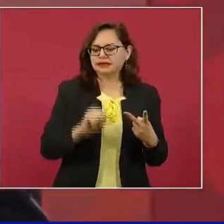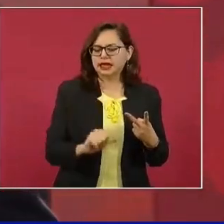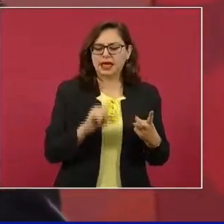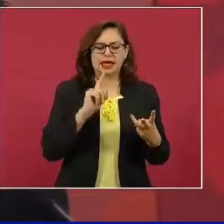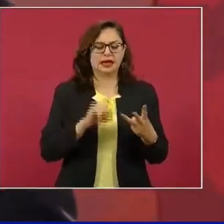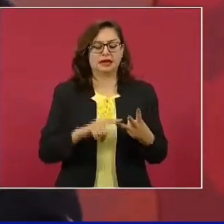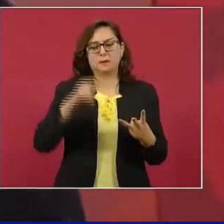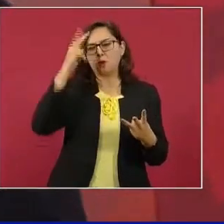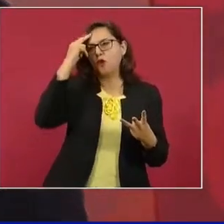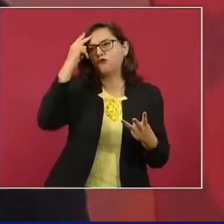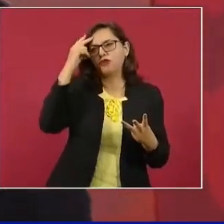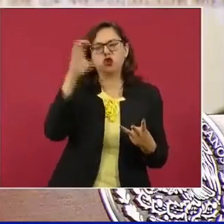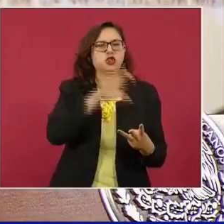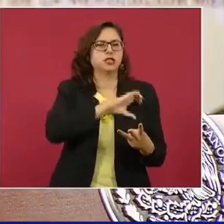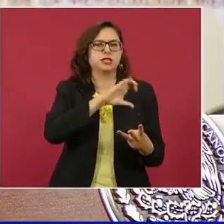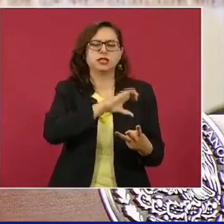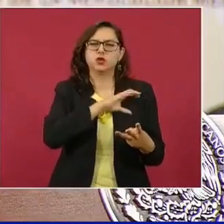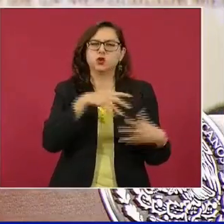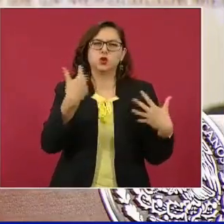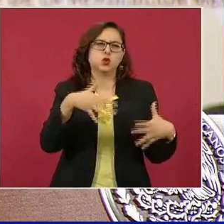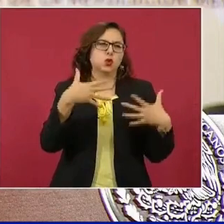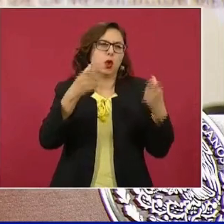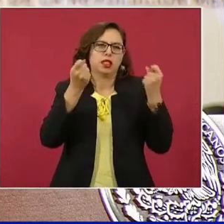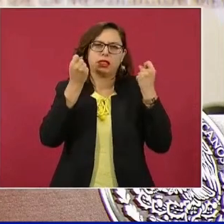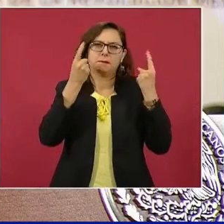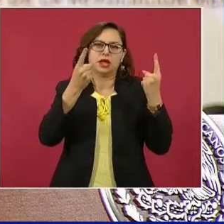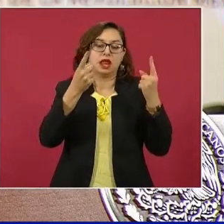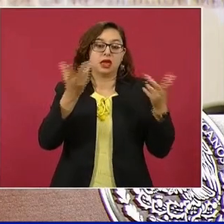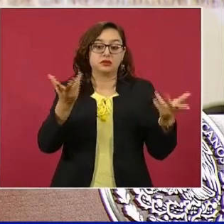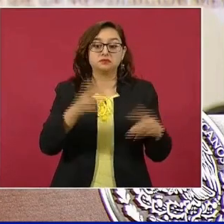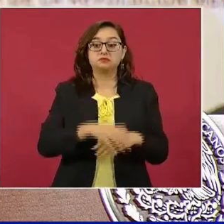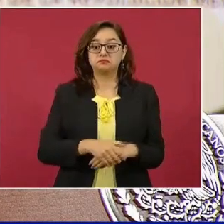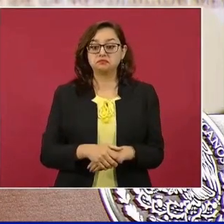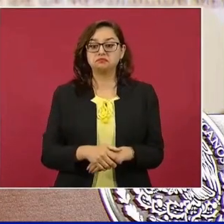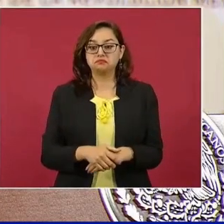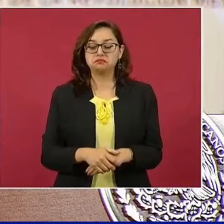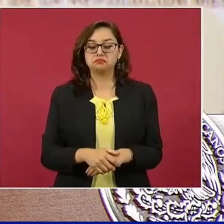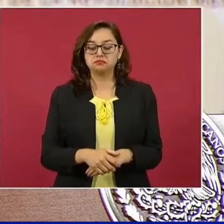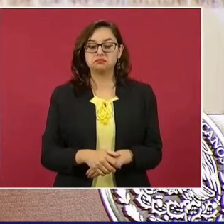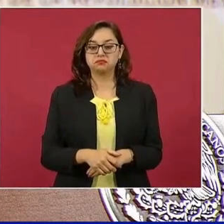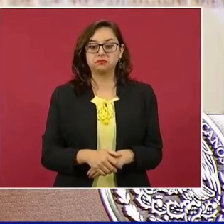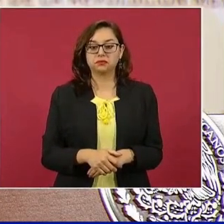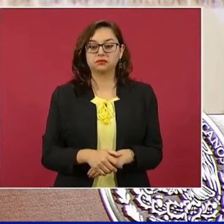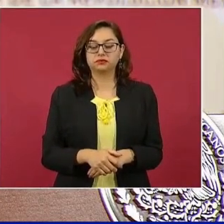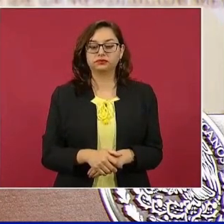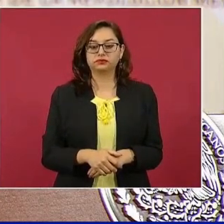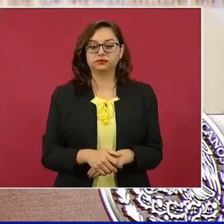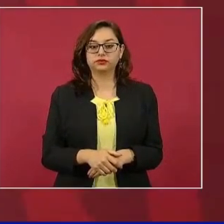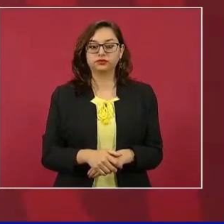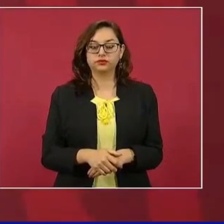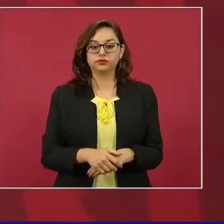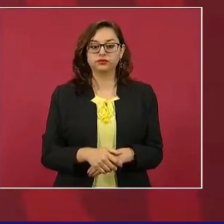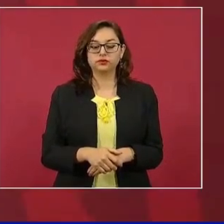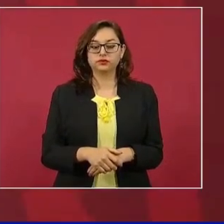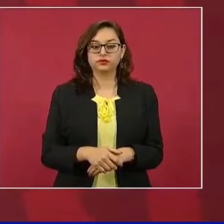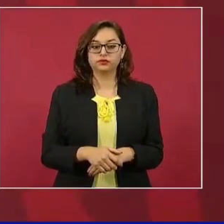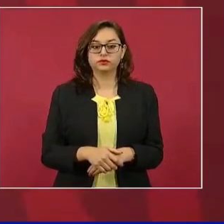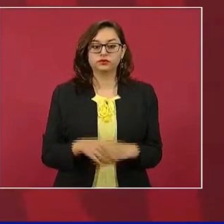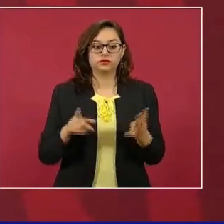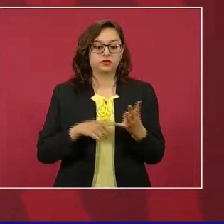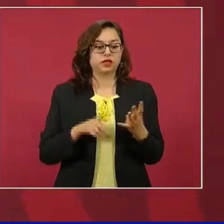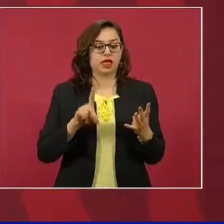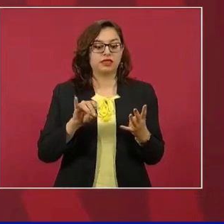de Porfirio Díaz. y de